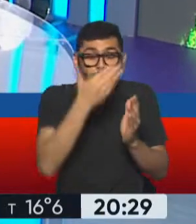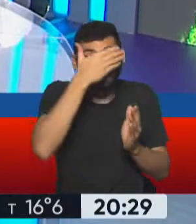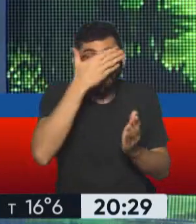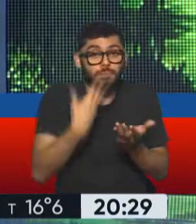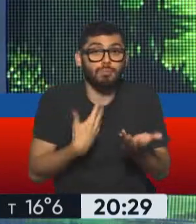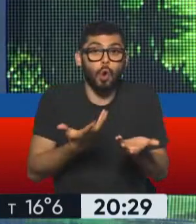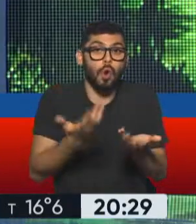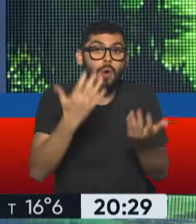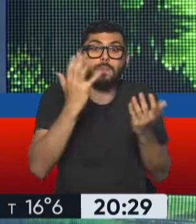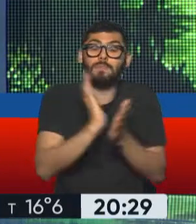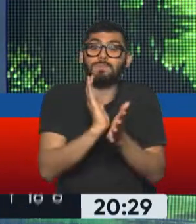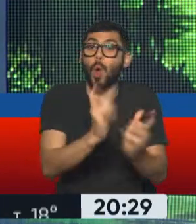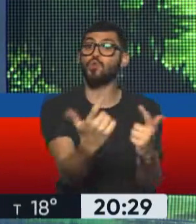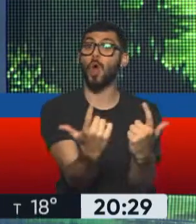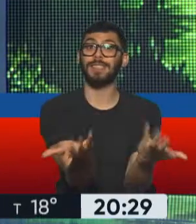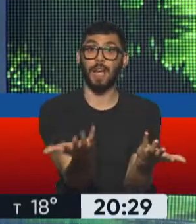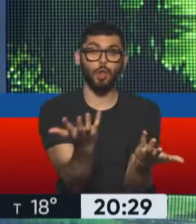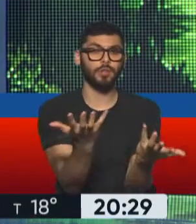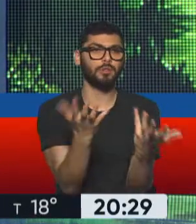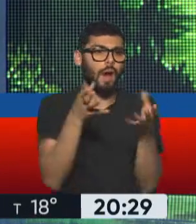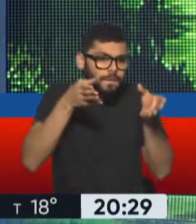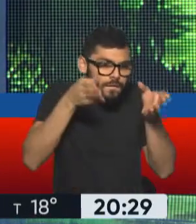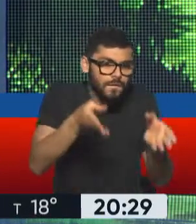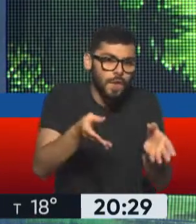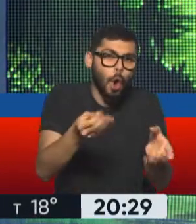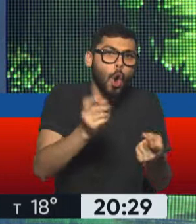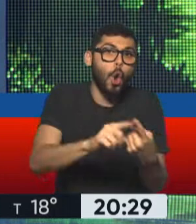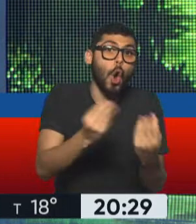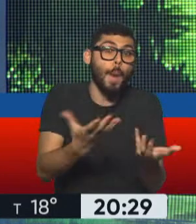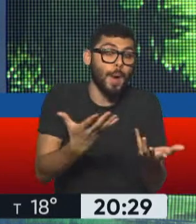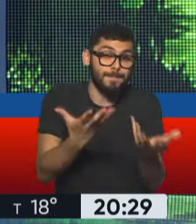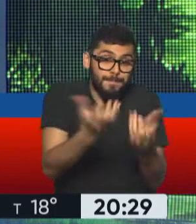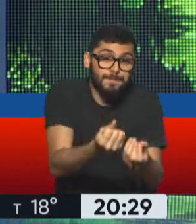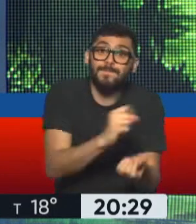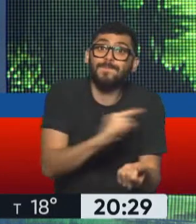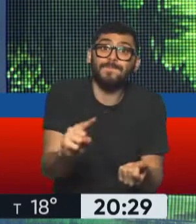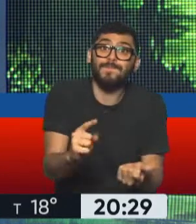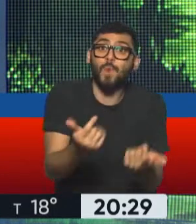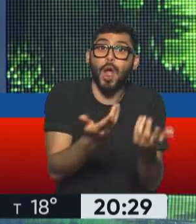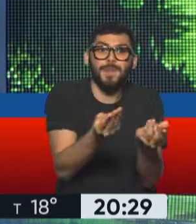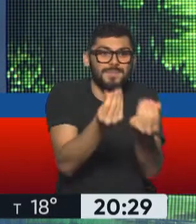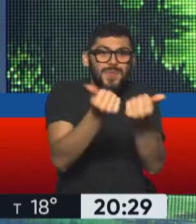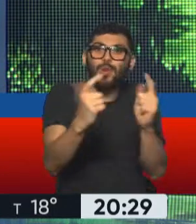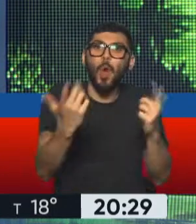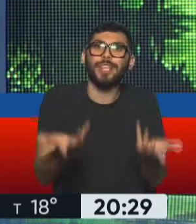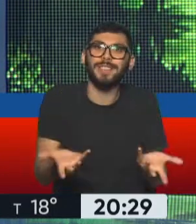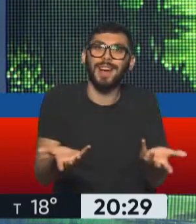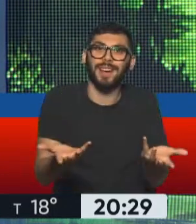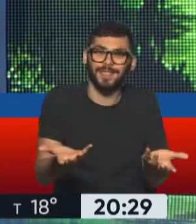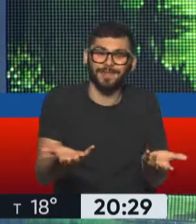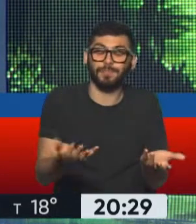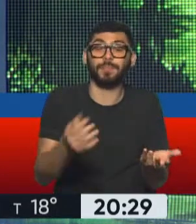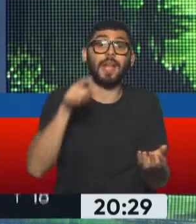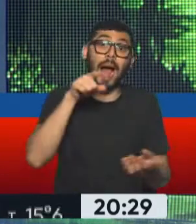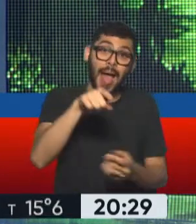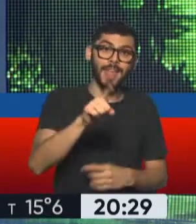Estado. Y cuando uno quiere ir a apoyar eso, bueno, no lo puede hacer porque básicamente no está en ningún lado. Ahí es donde el IFE